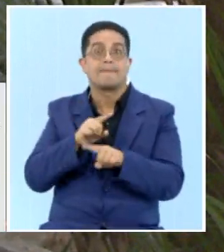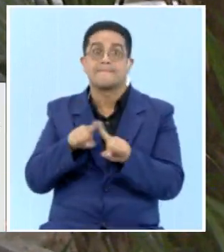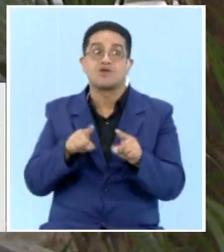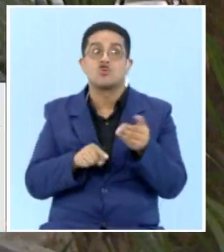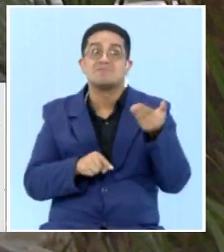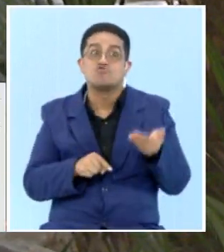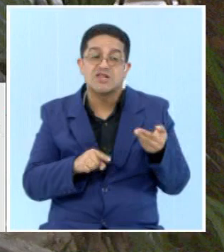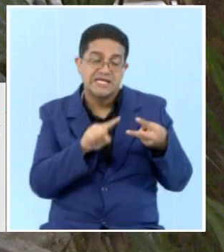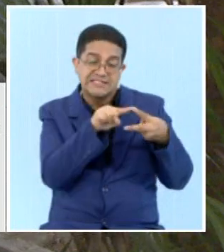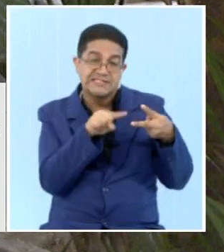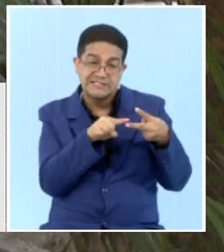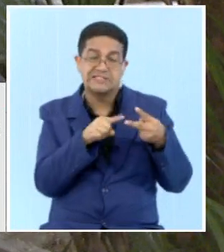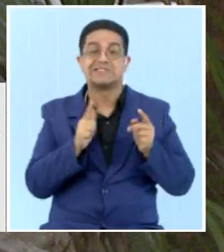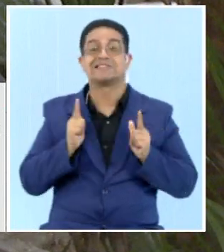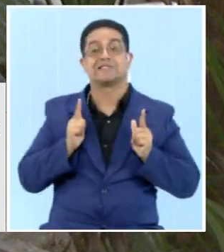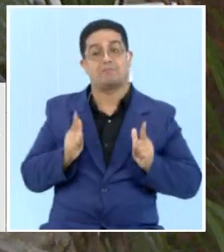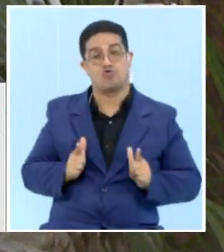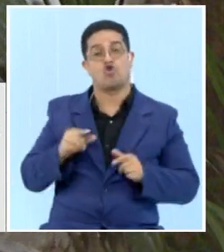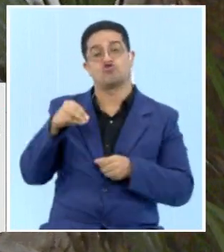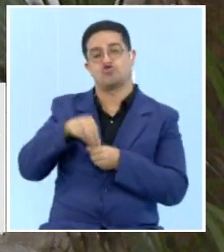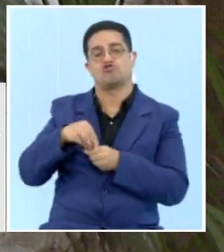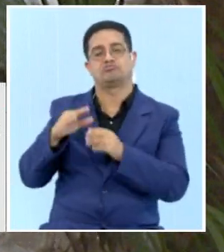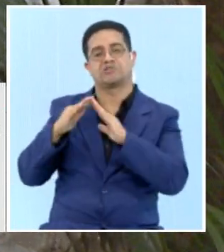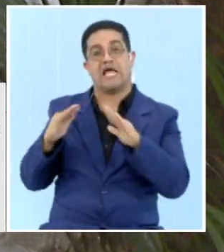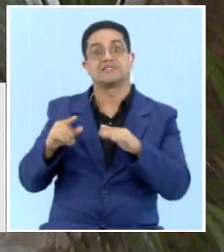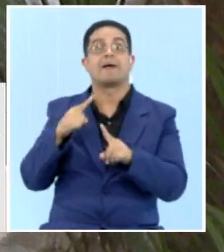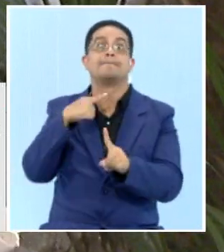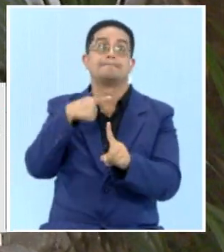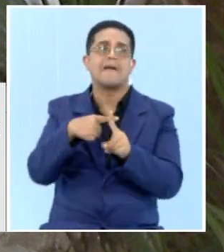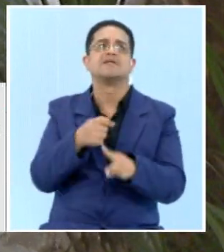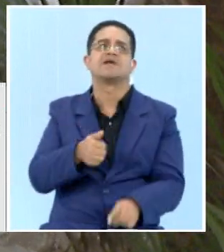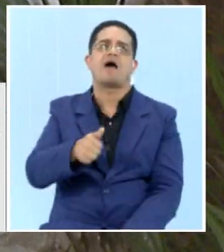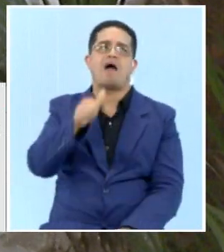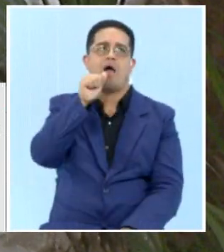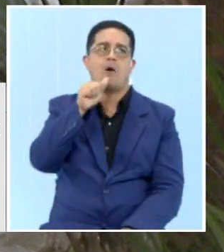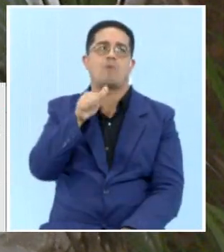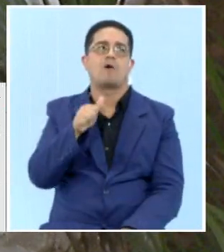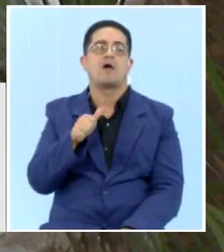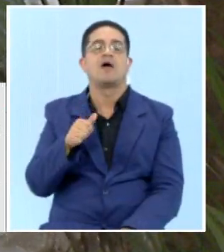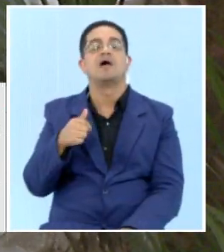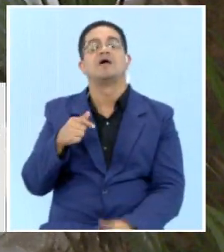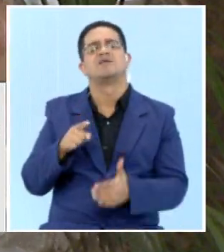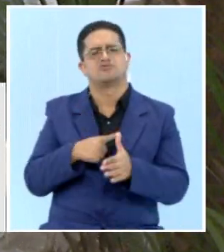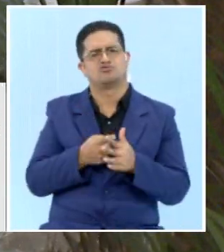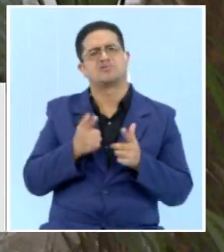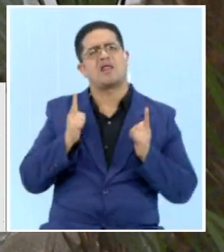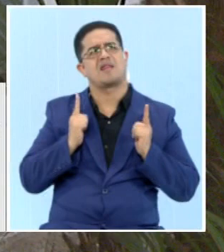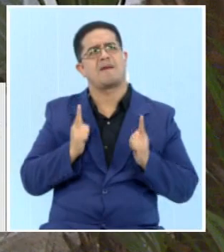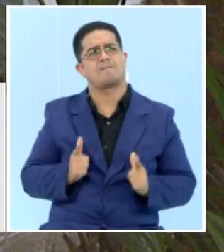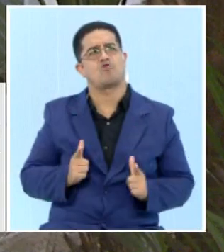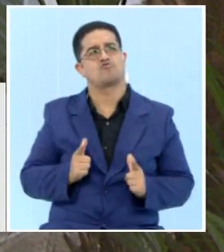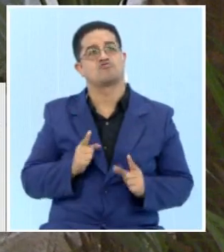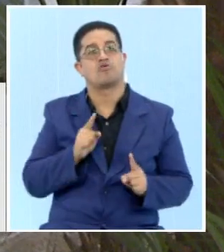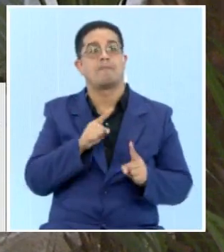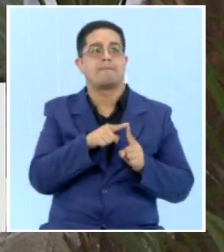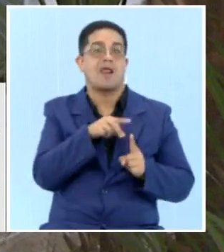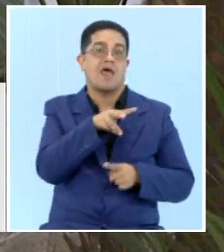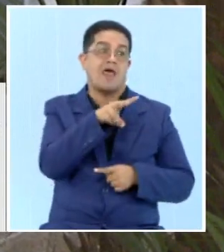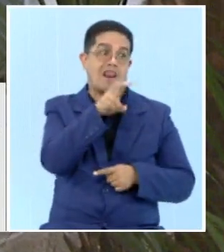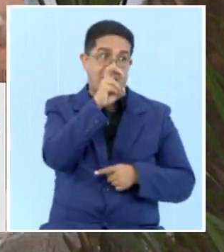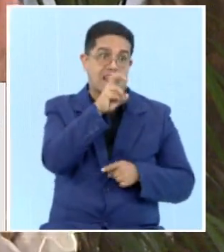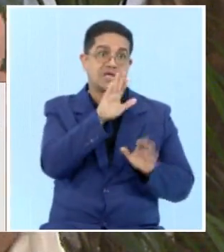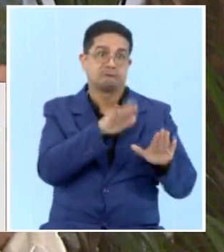es muy importante, y la adecuada hidratación para dengue. Entonces yo podría definir este reposo para virus respiratorios en estar en